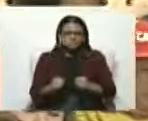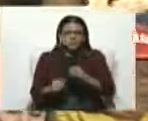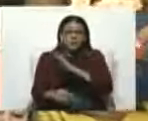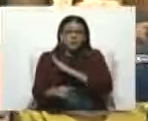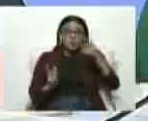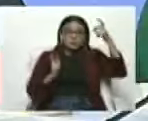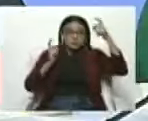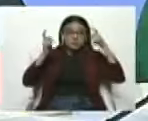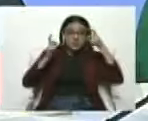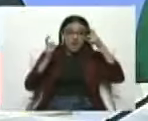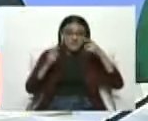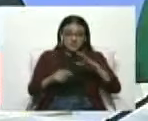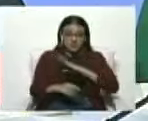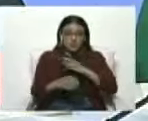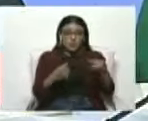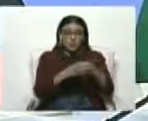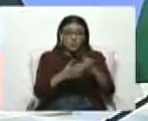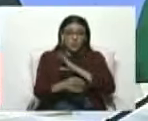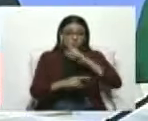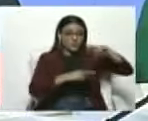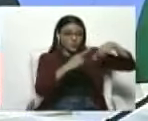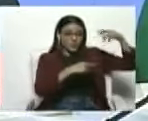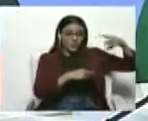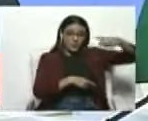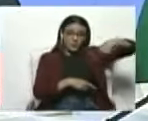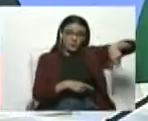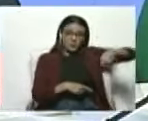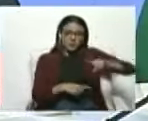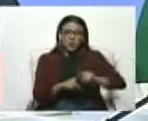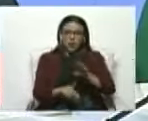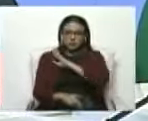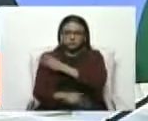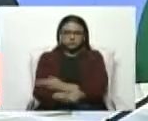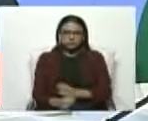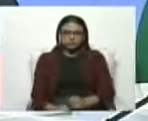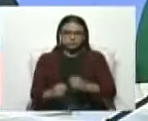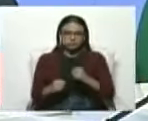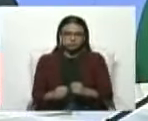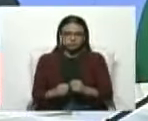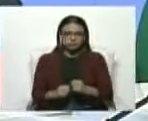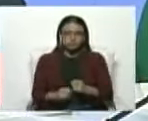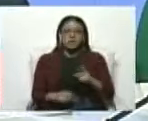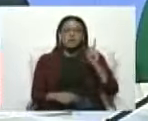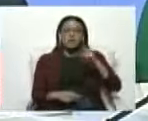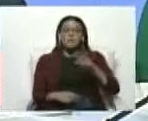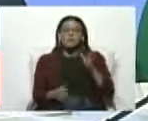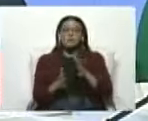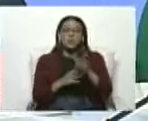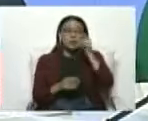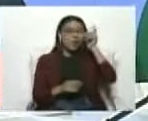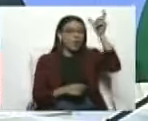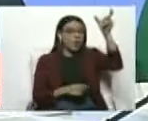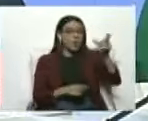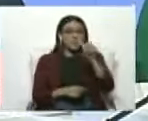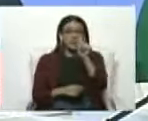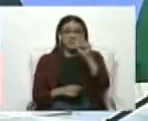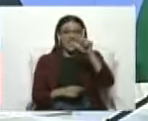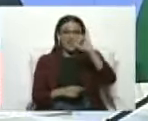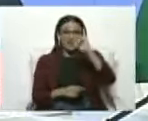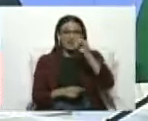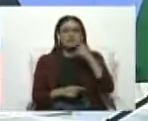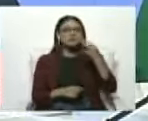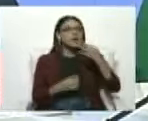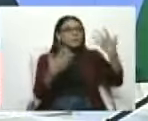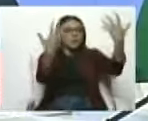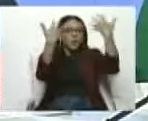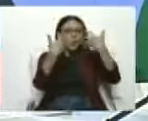poderosa, pero nuestro camarada Ali Rodríguez siempre decía que teníamos que ir más allá